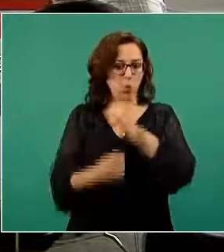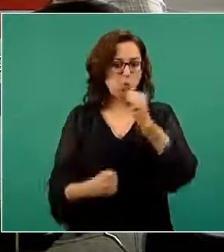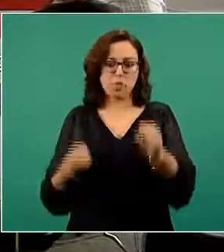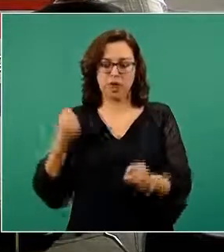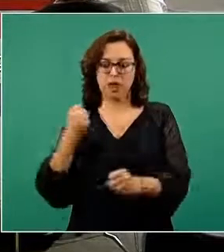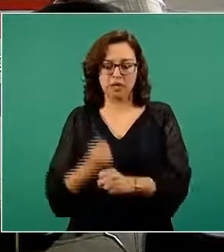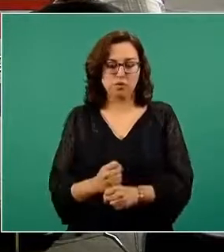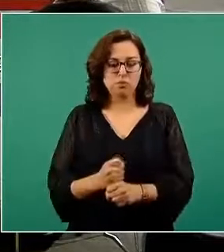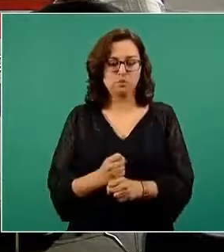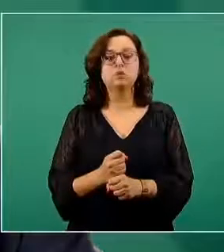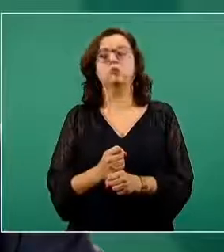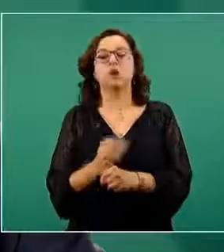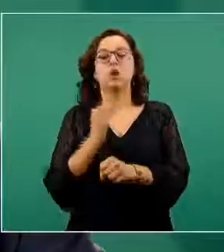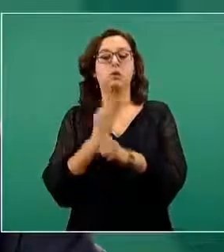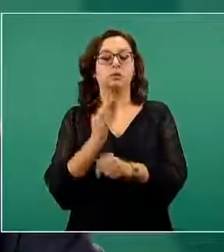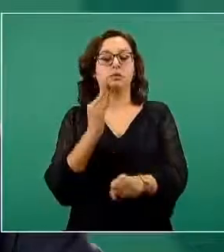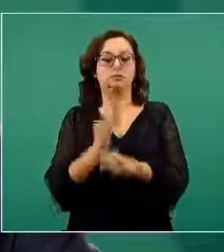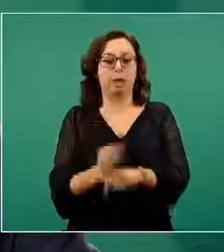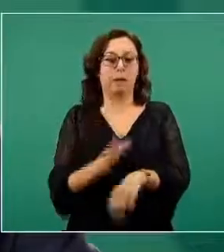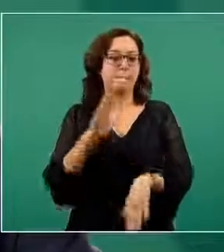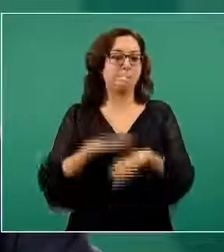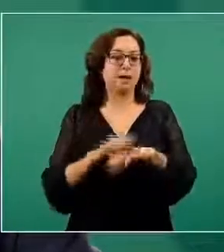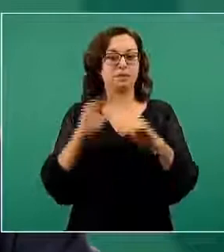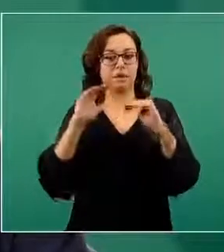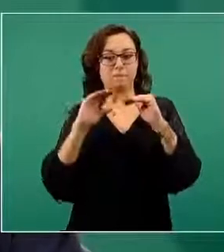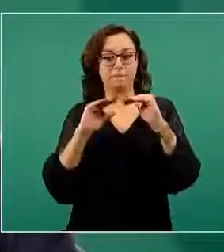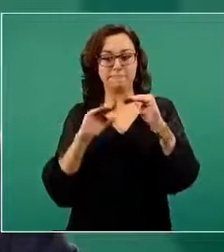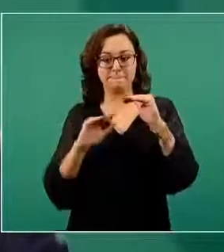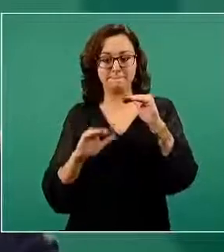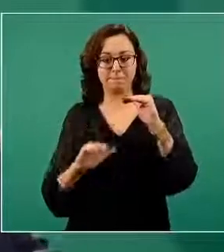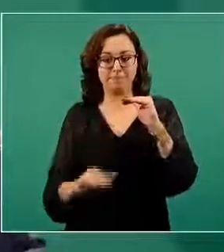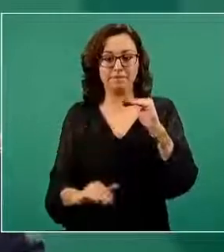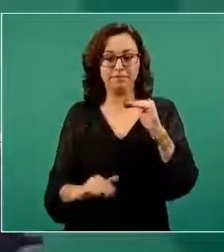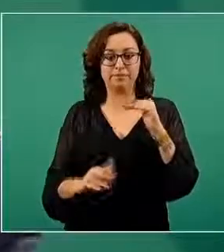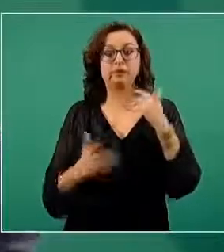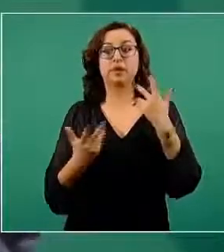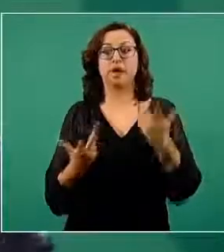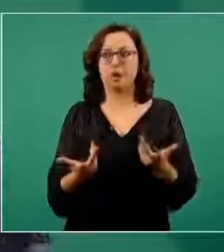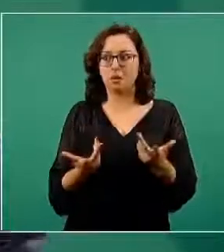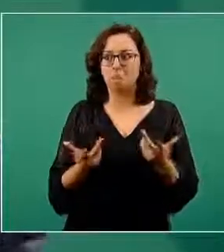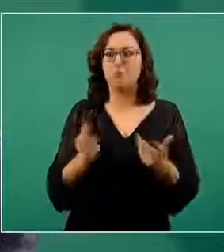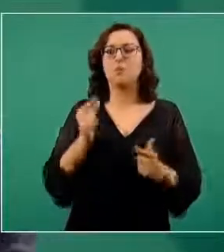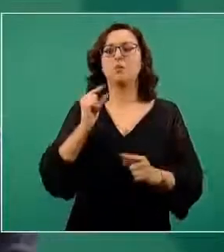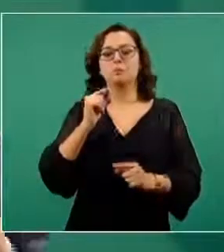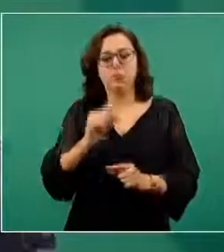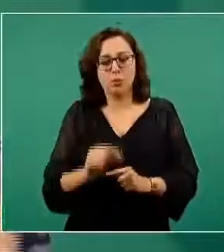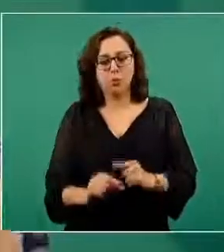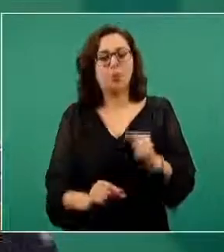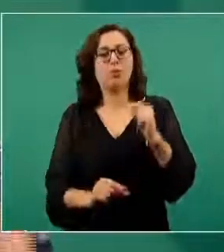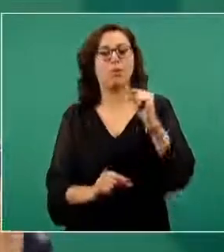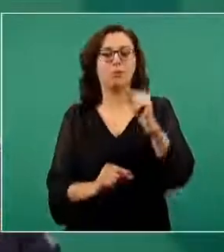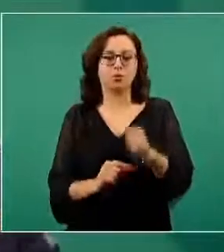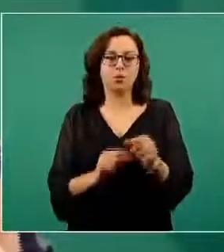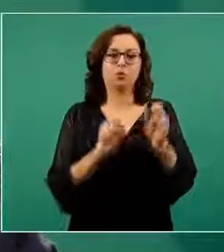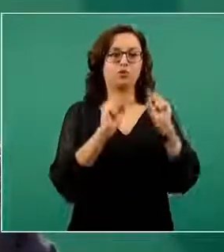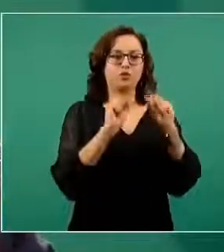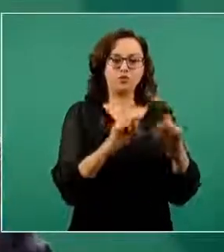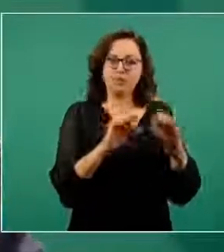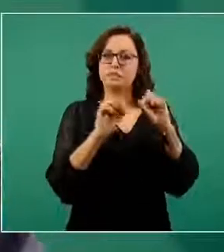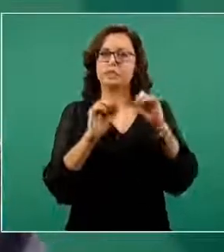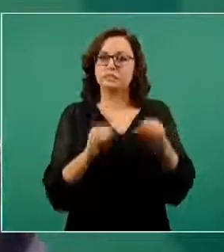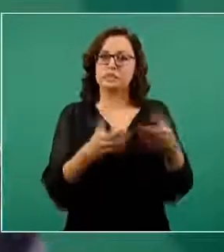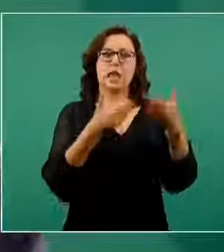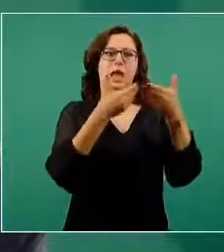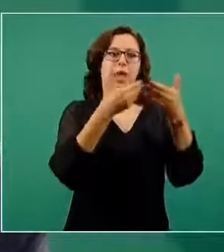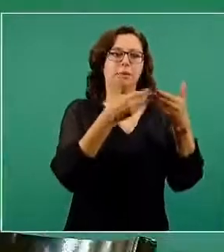una vez que empezó, y si seguimos por esta trayectoria empezaremos a desmontar todas y cada una de las actividades